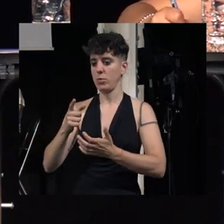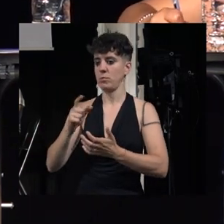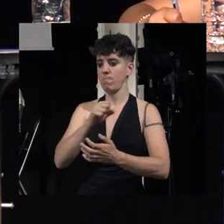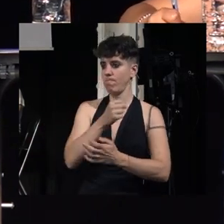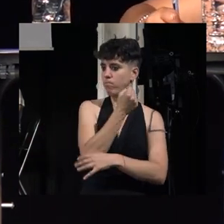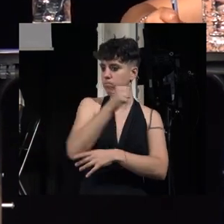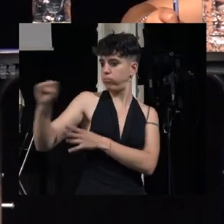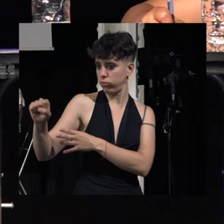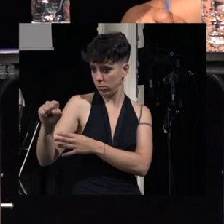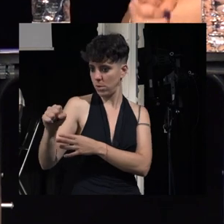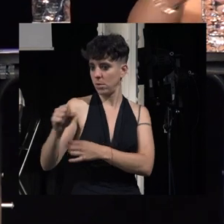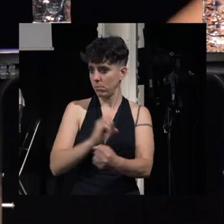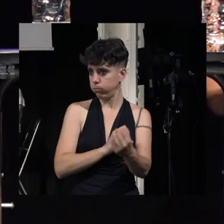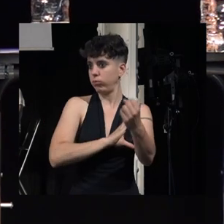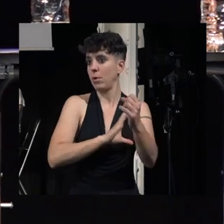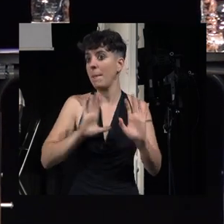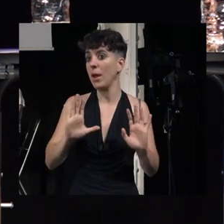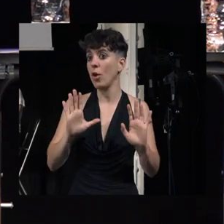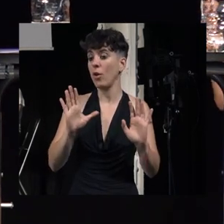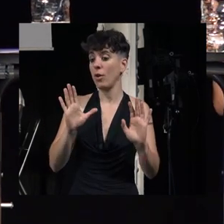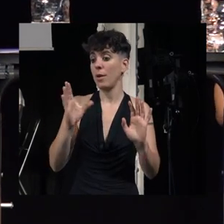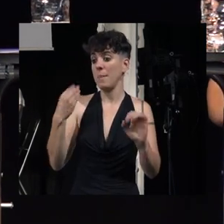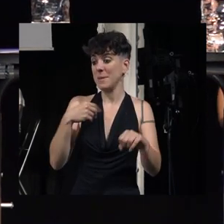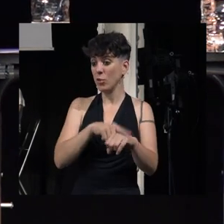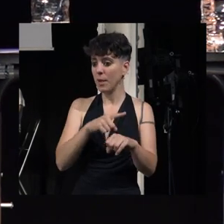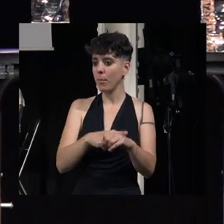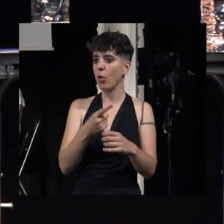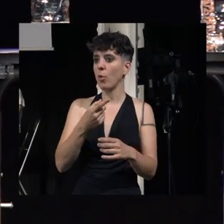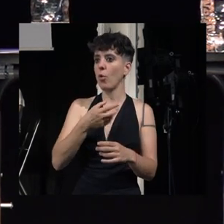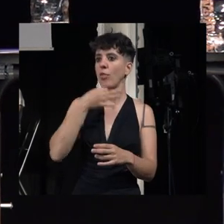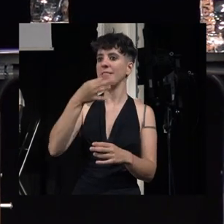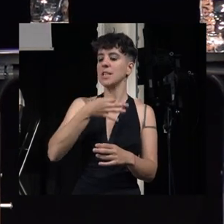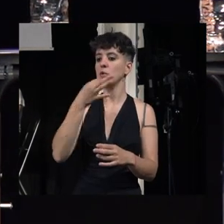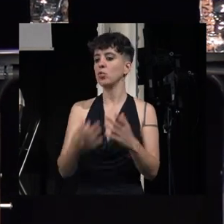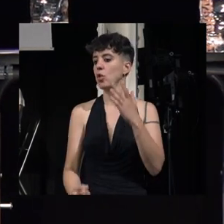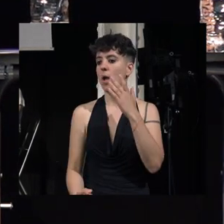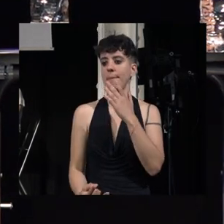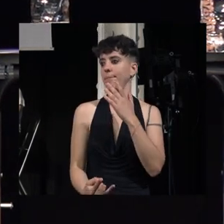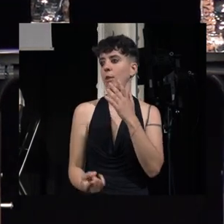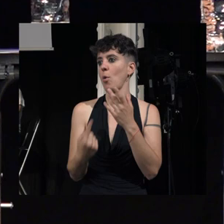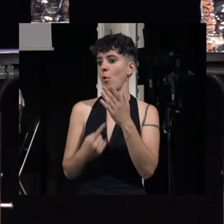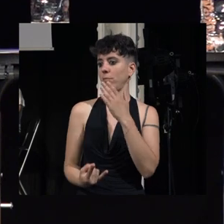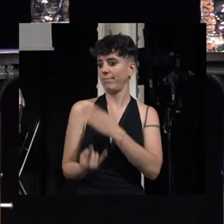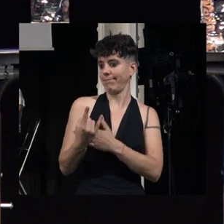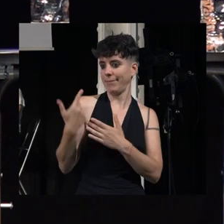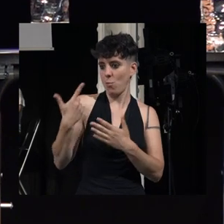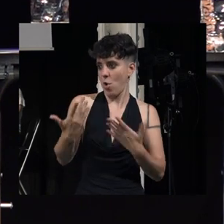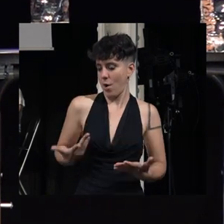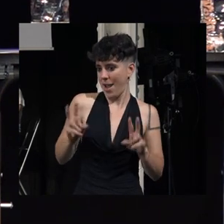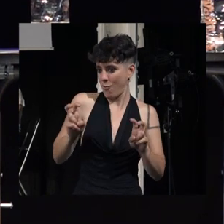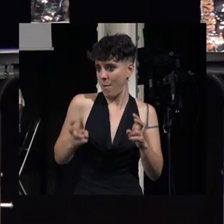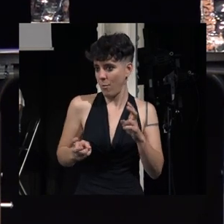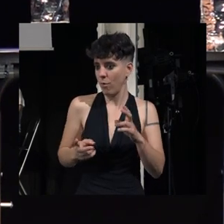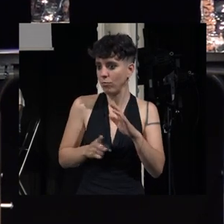paradójicamente, en ese discurso emergente, transnacional y superpotente en el Estado